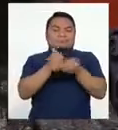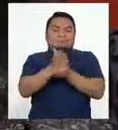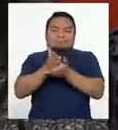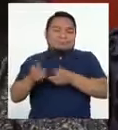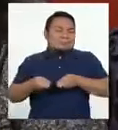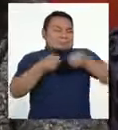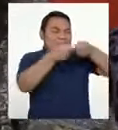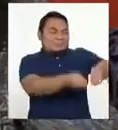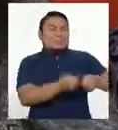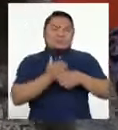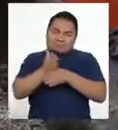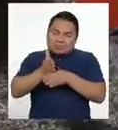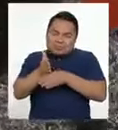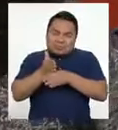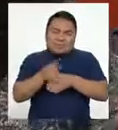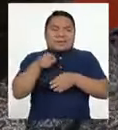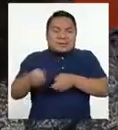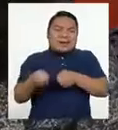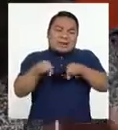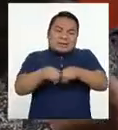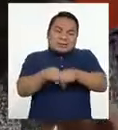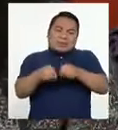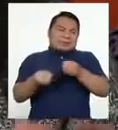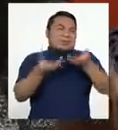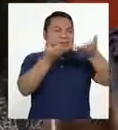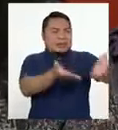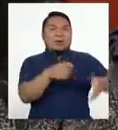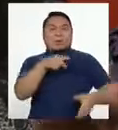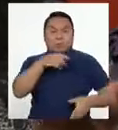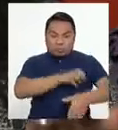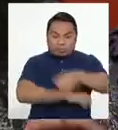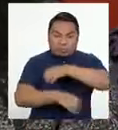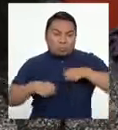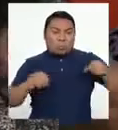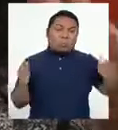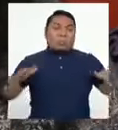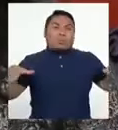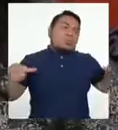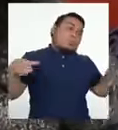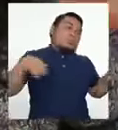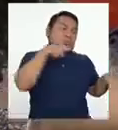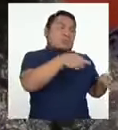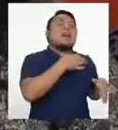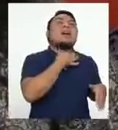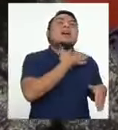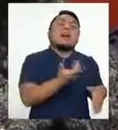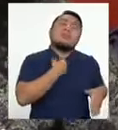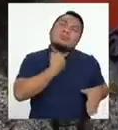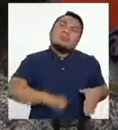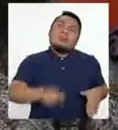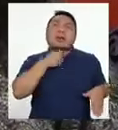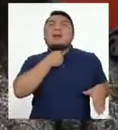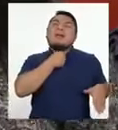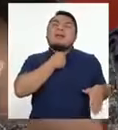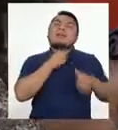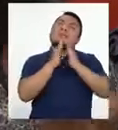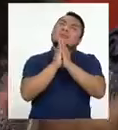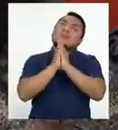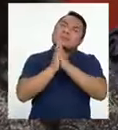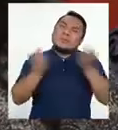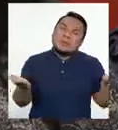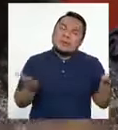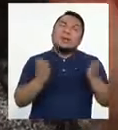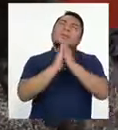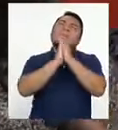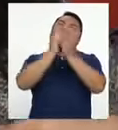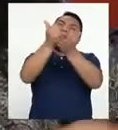que arreglar los zapatos de Doña Juana para que Doña Juana pueda correr a la avellaneda a sacarle a mi pollito la avellana.